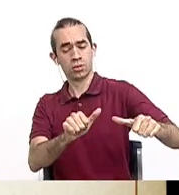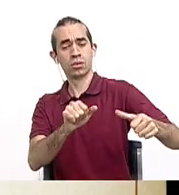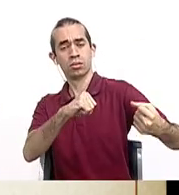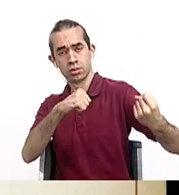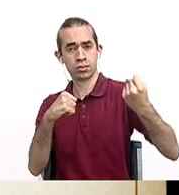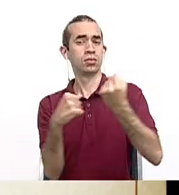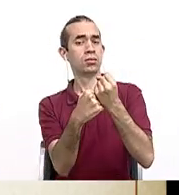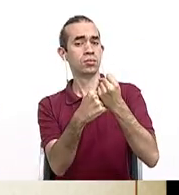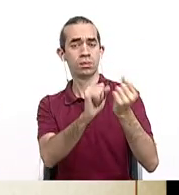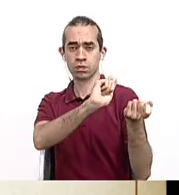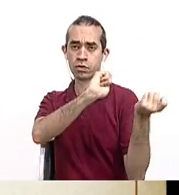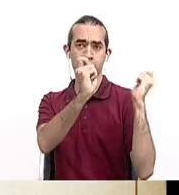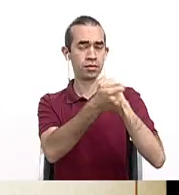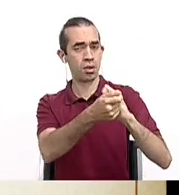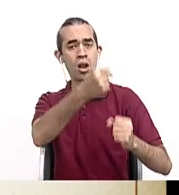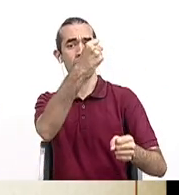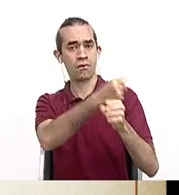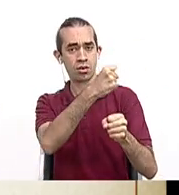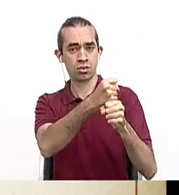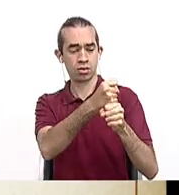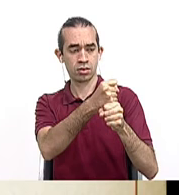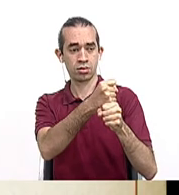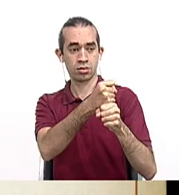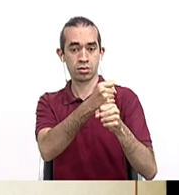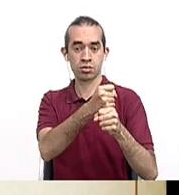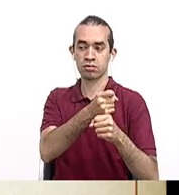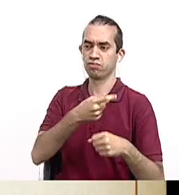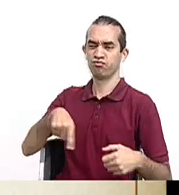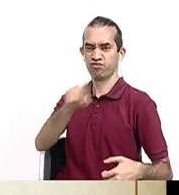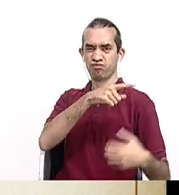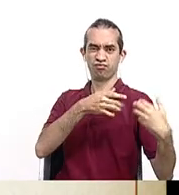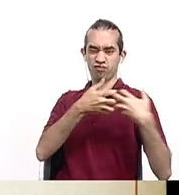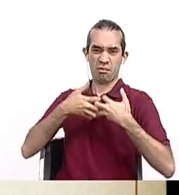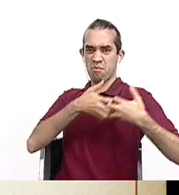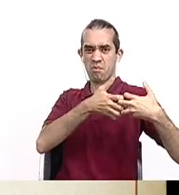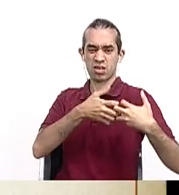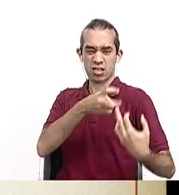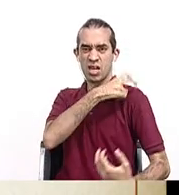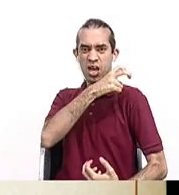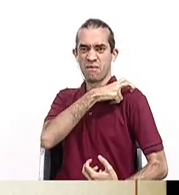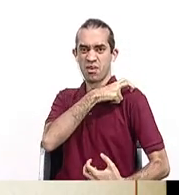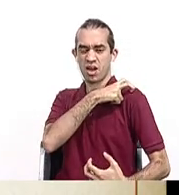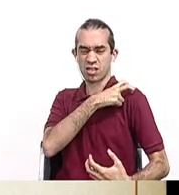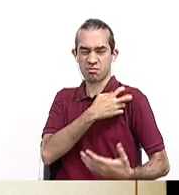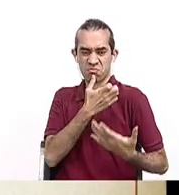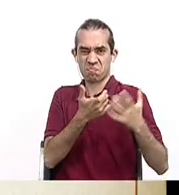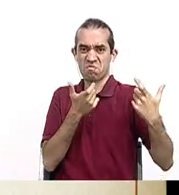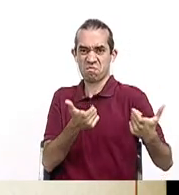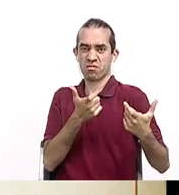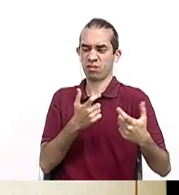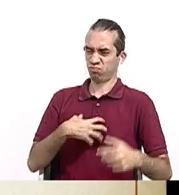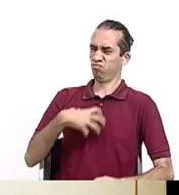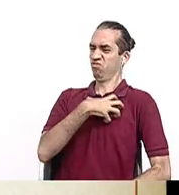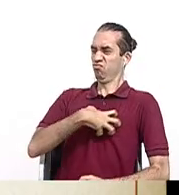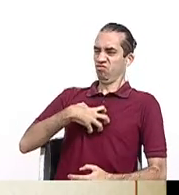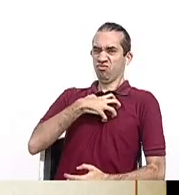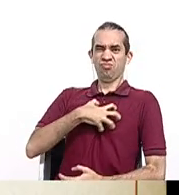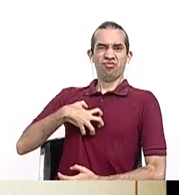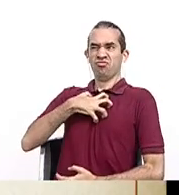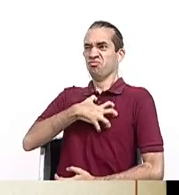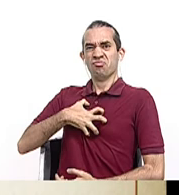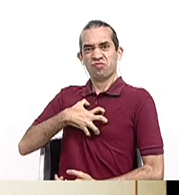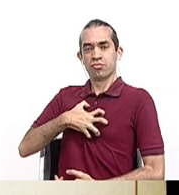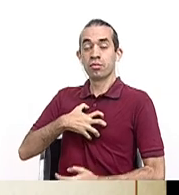reformas laborales que a veces se incomodaron mucho a los sectores patronales a los sectores económicamente más poderosos sin embargo